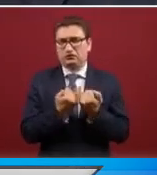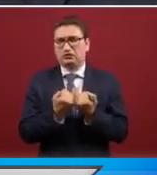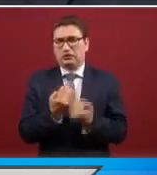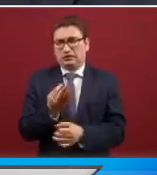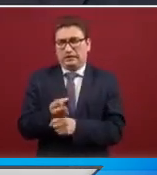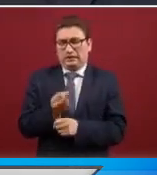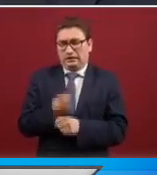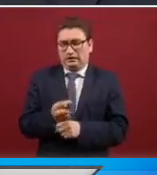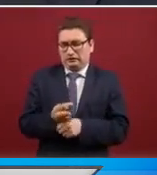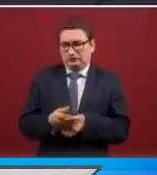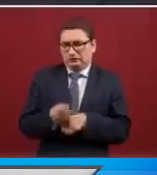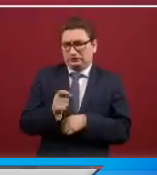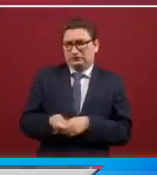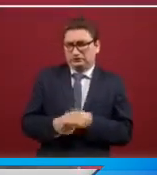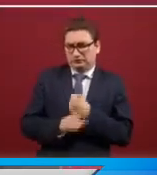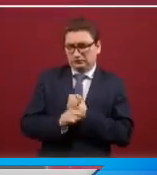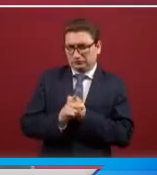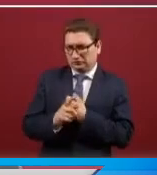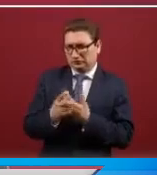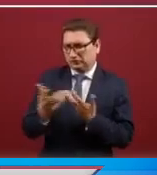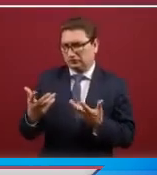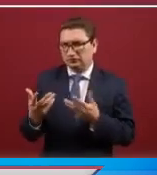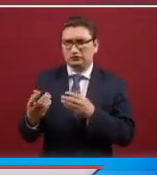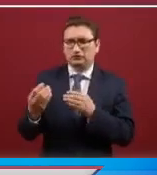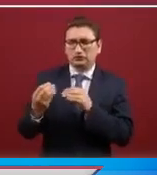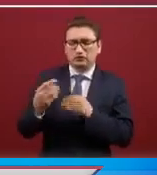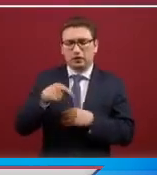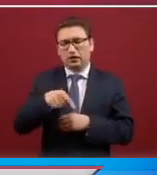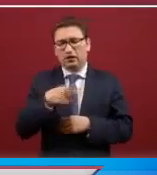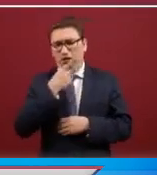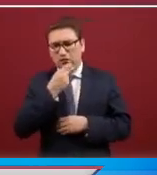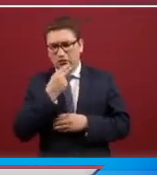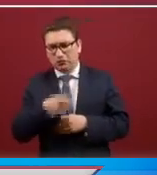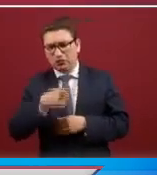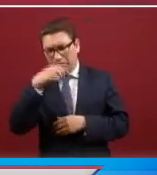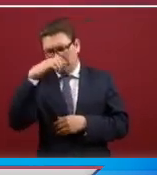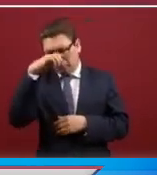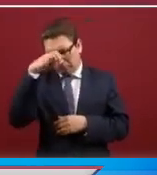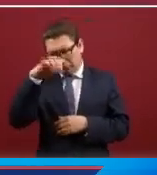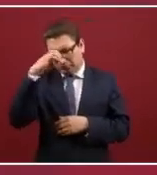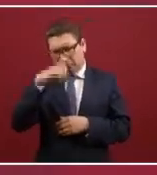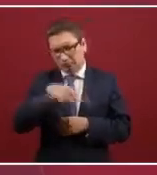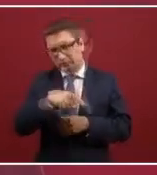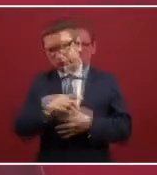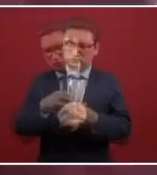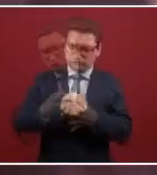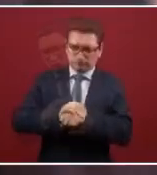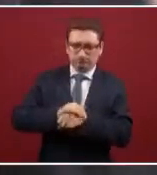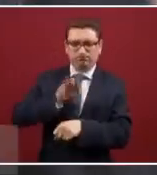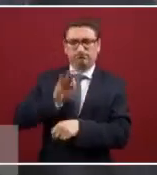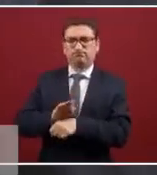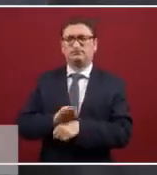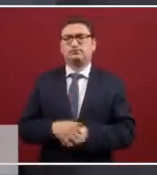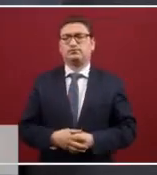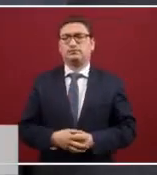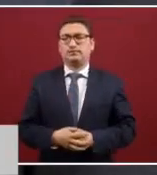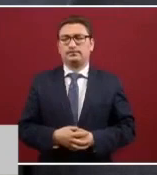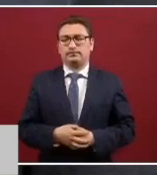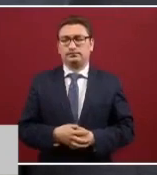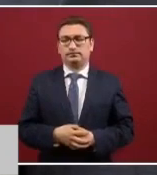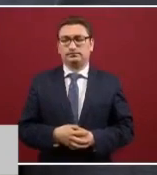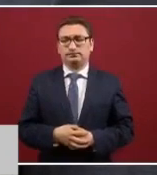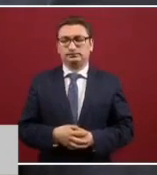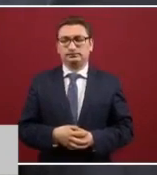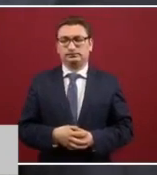no se contaba con tratados comerciales. Es muy importante darle su justo valor al comercio interior en el país. Que